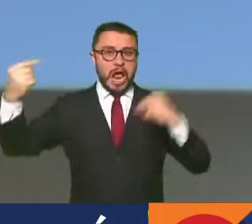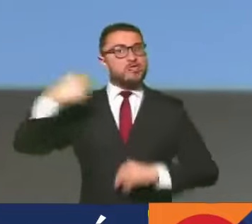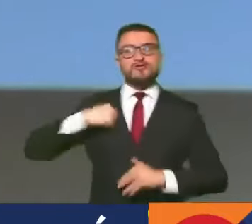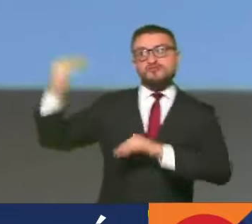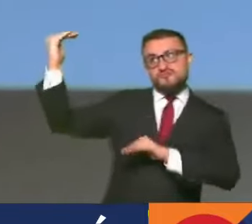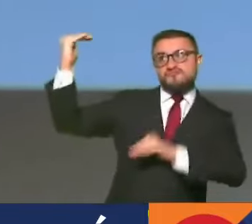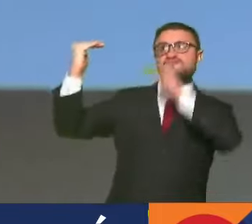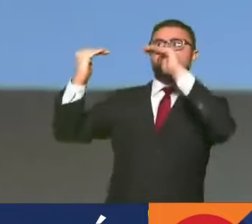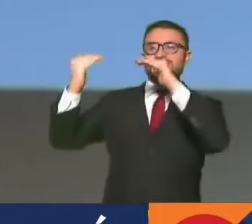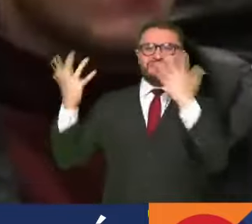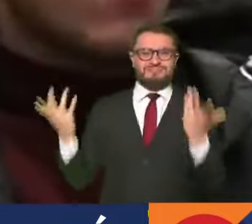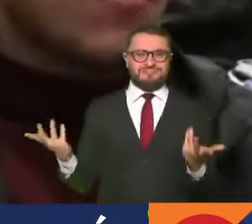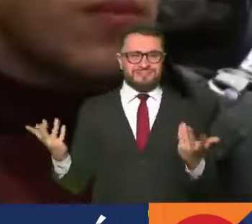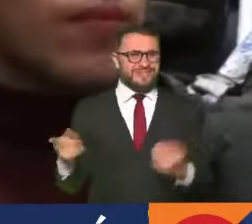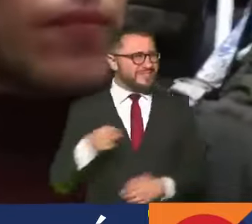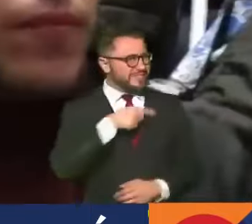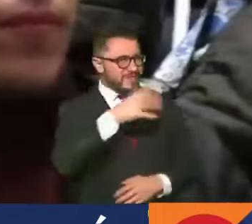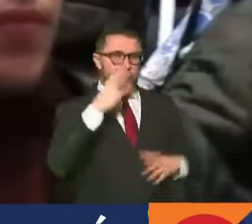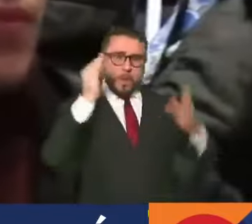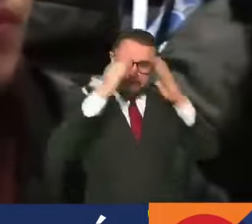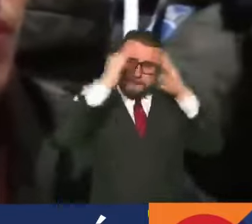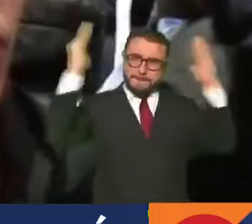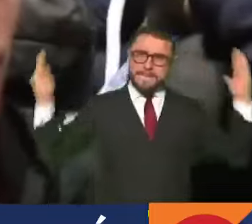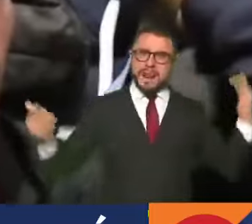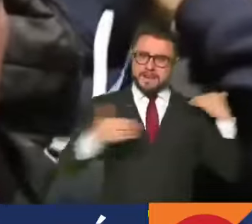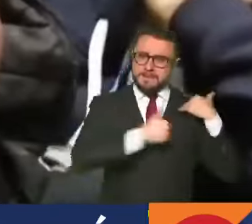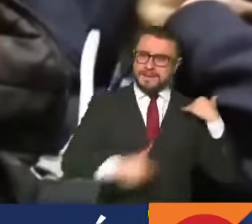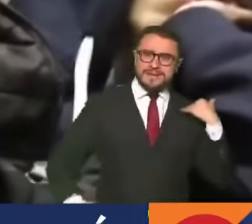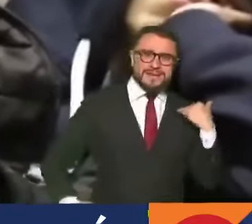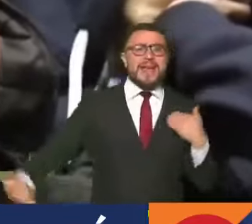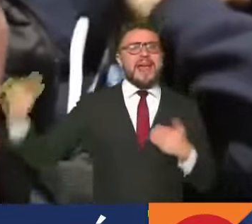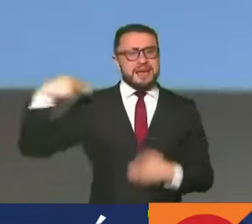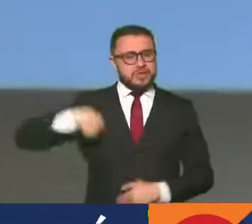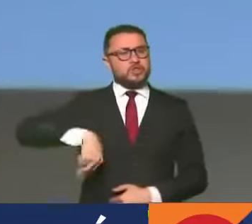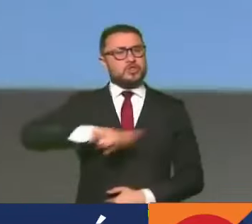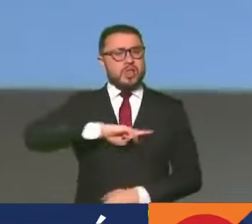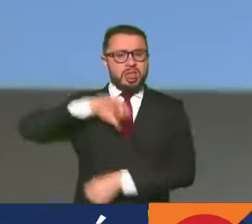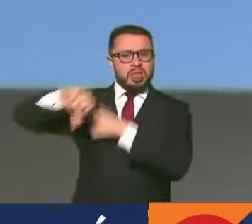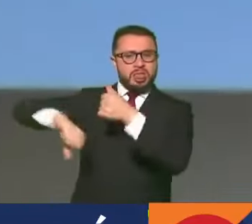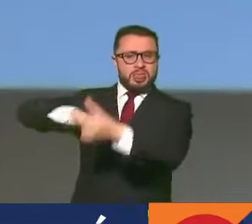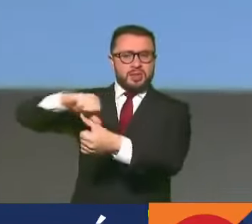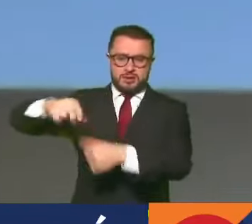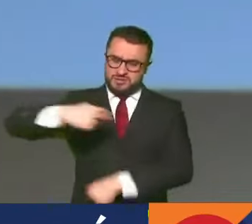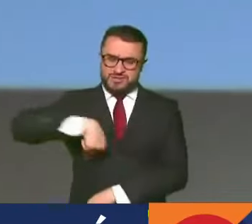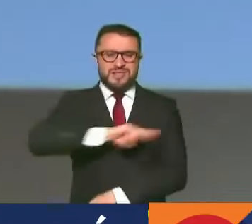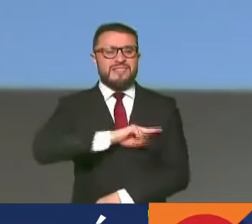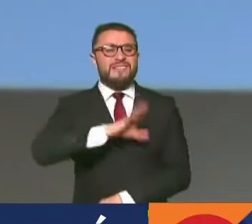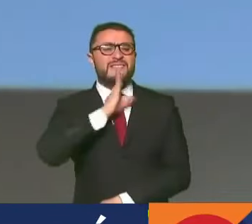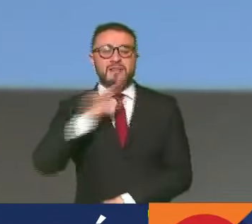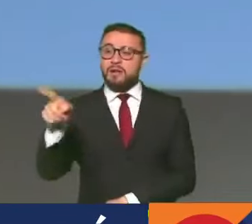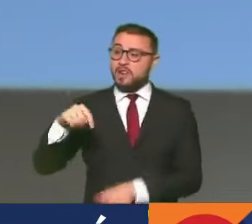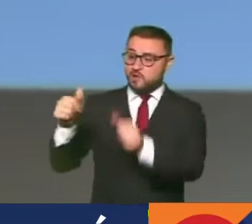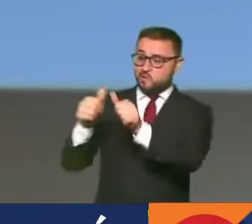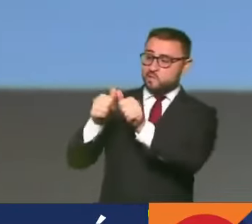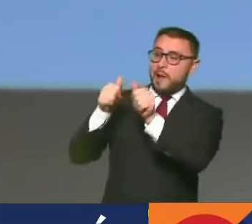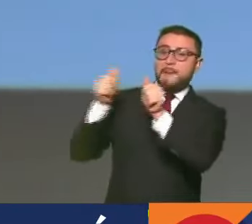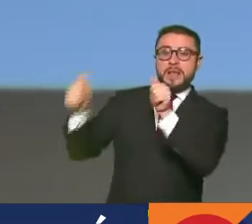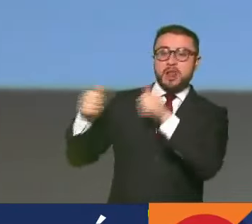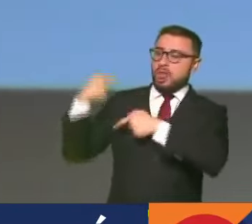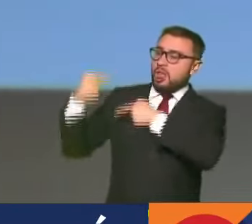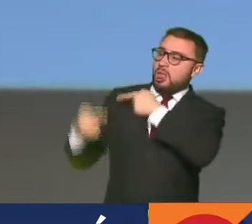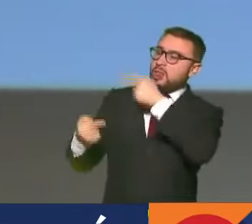¿Qué hace ese señor en ese palacio que solo era para nosotros? ¿Nosotros quiénes son? Los de los apellidos